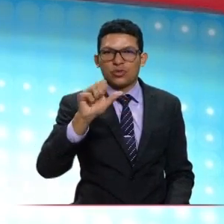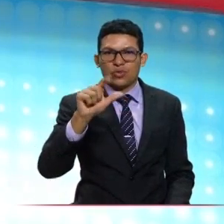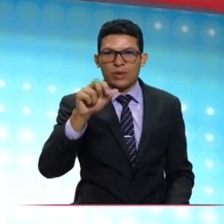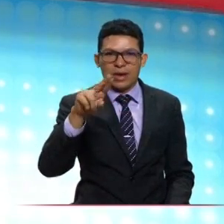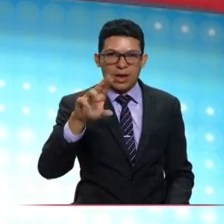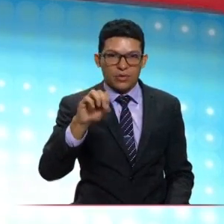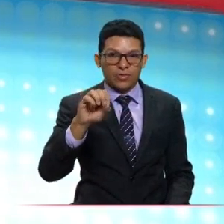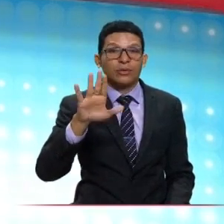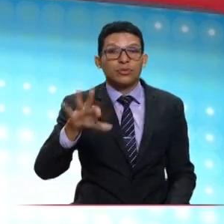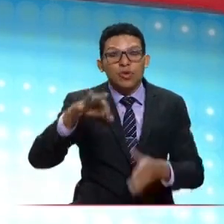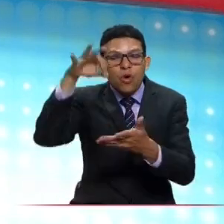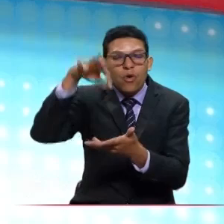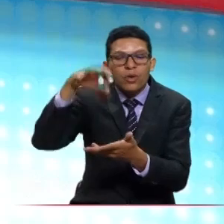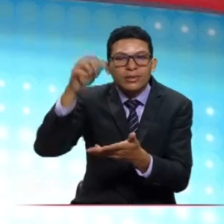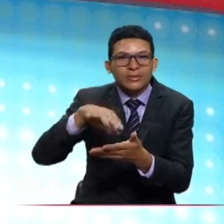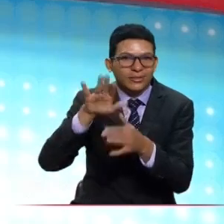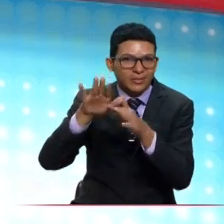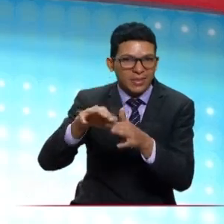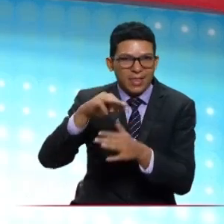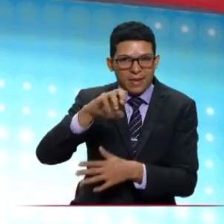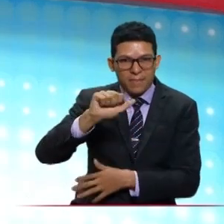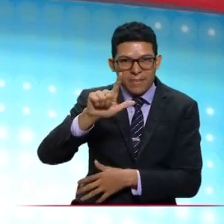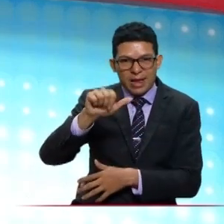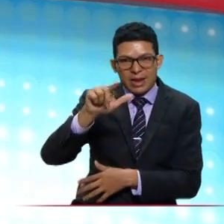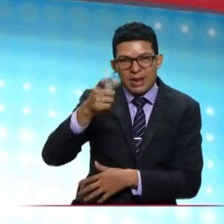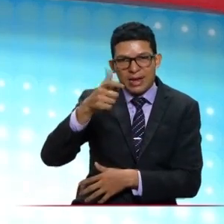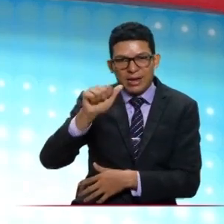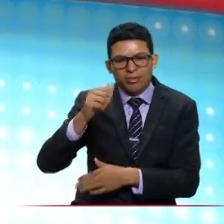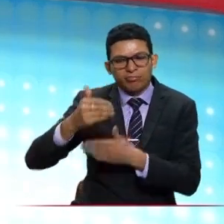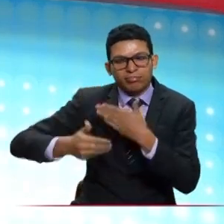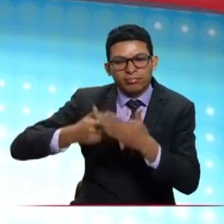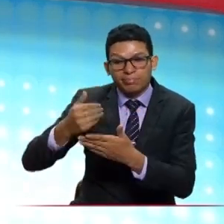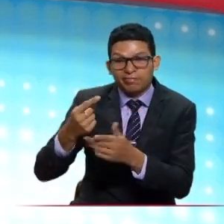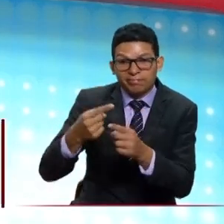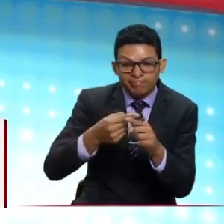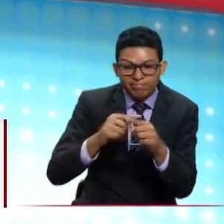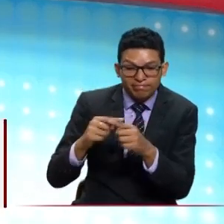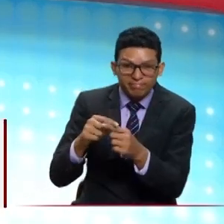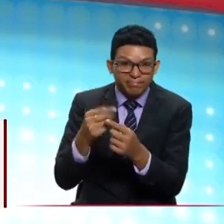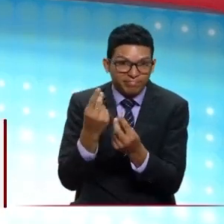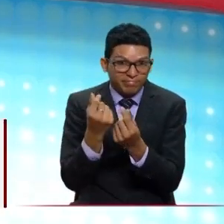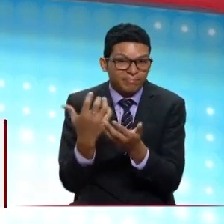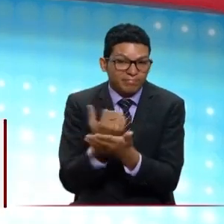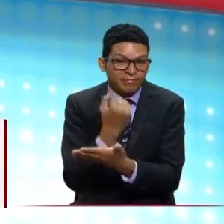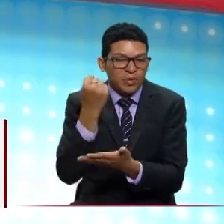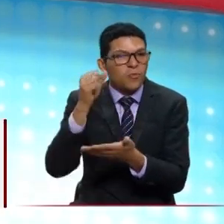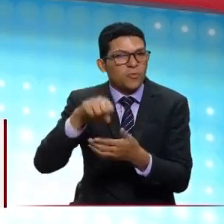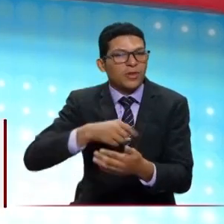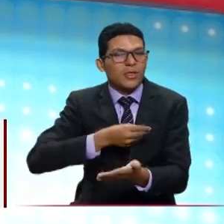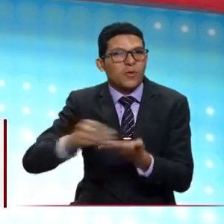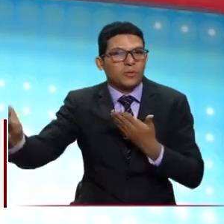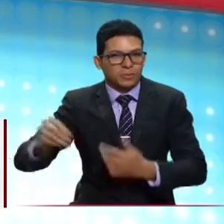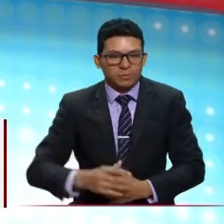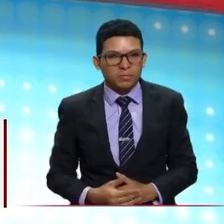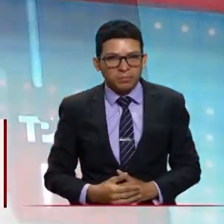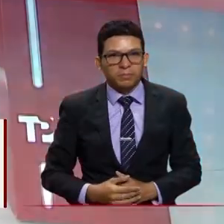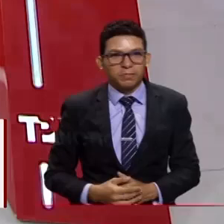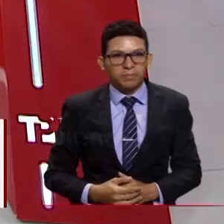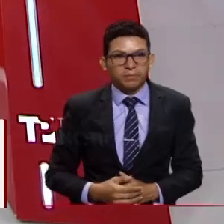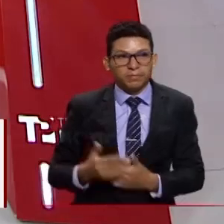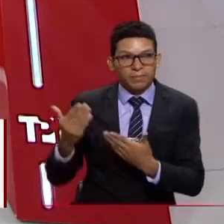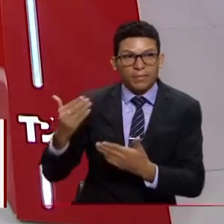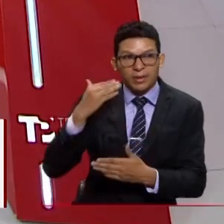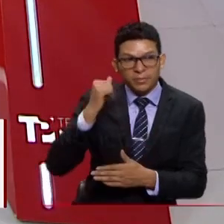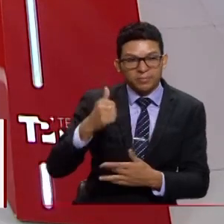en marcha y se encuentra en ese proceso de poder recolectar los fondos, los recursos para convertirlo en una realidad. Andrea Melissa Andrade